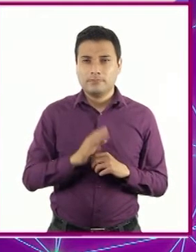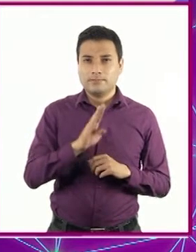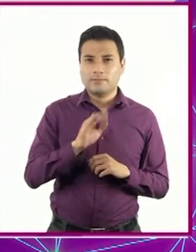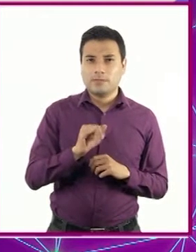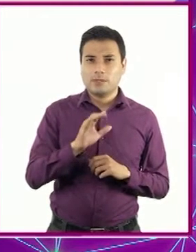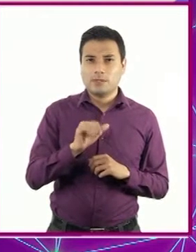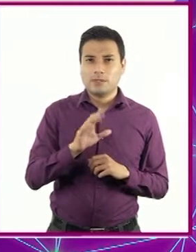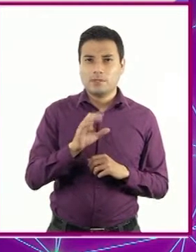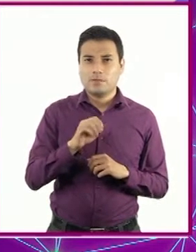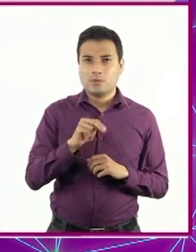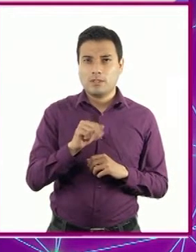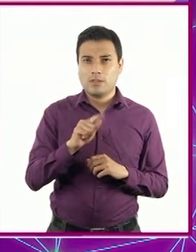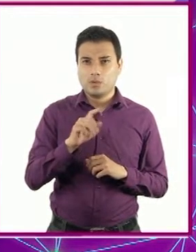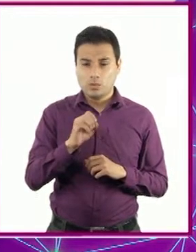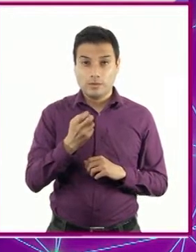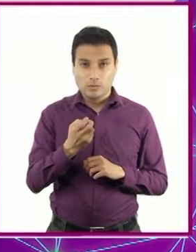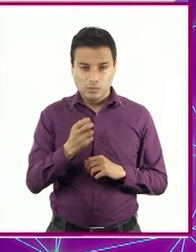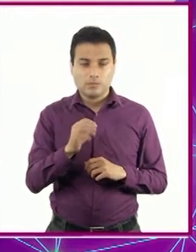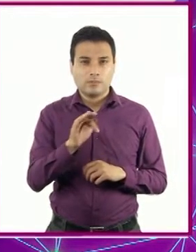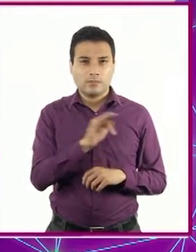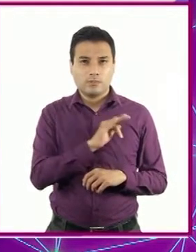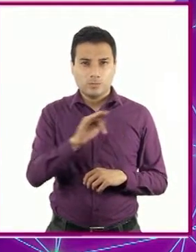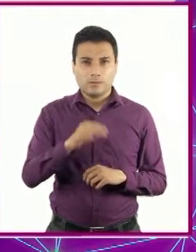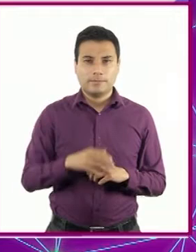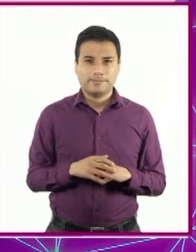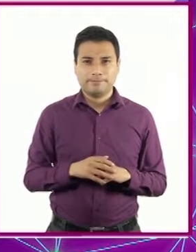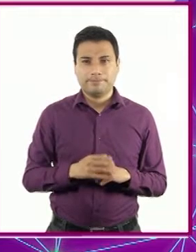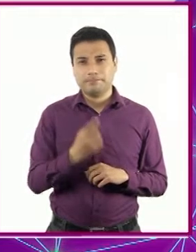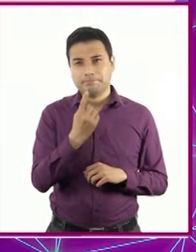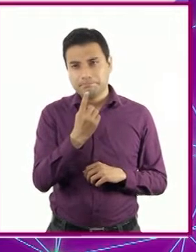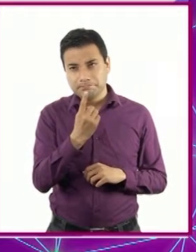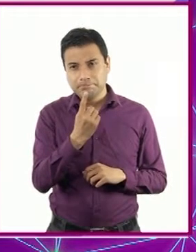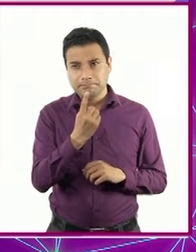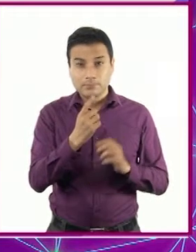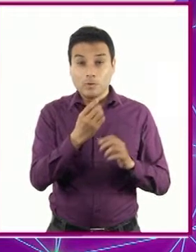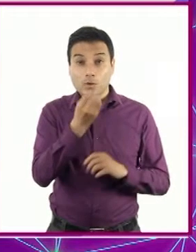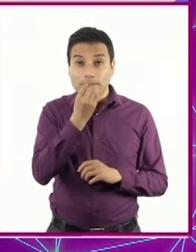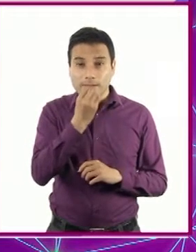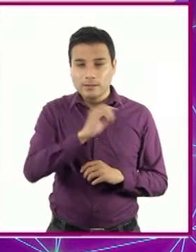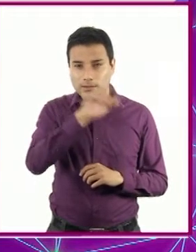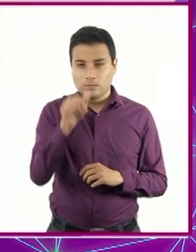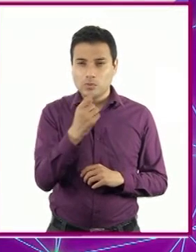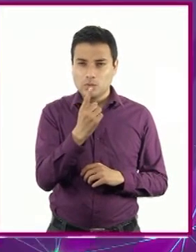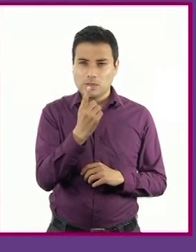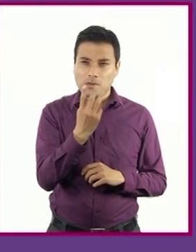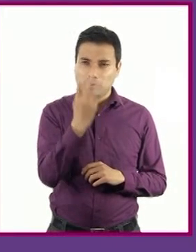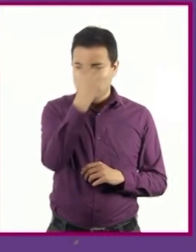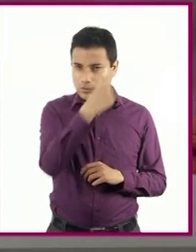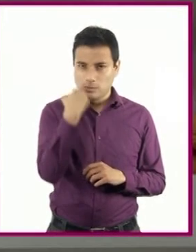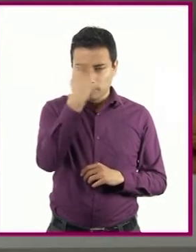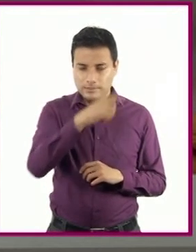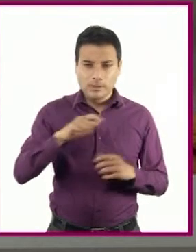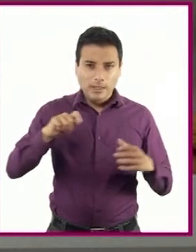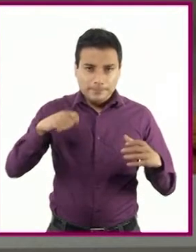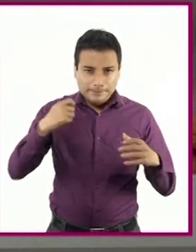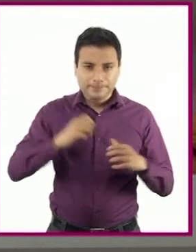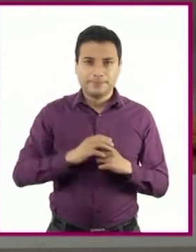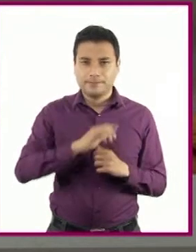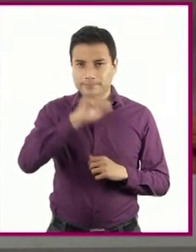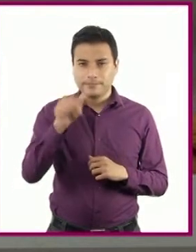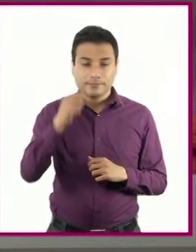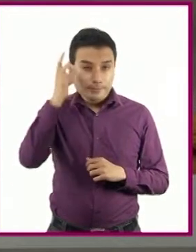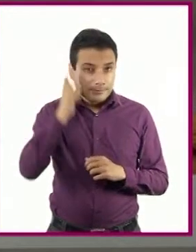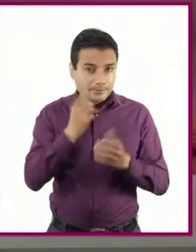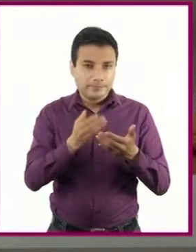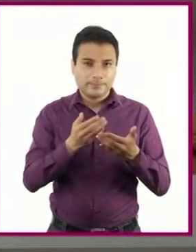sodio, el cual debe de administrarse 1 a 3 horas después de la comida y antes de acostarse. Sin embargo,